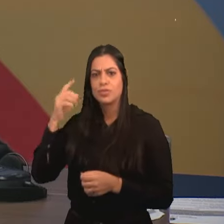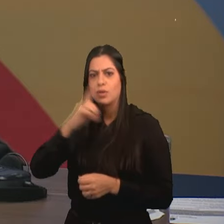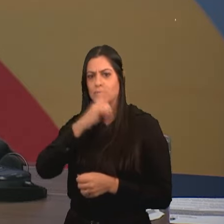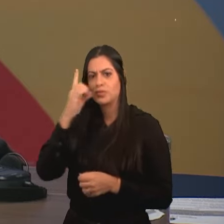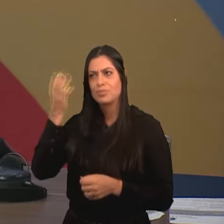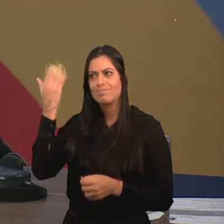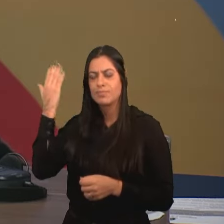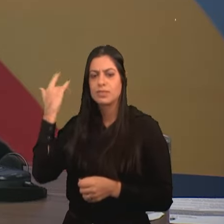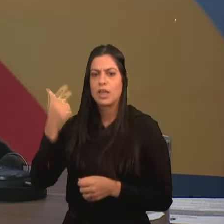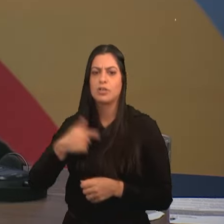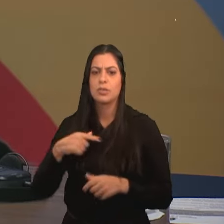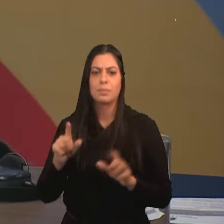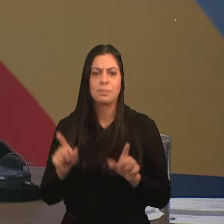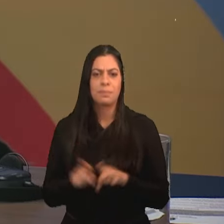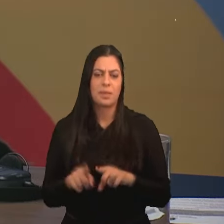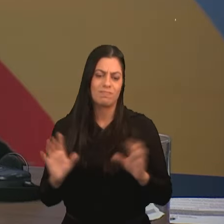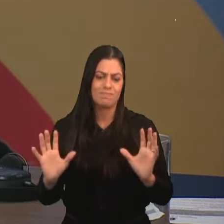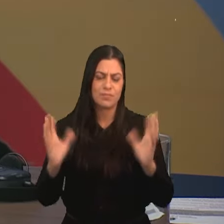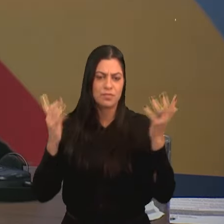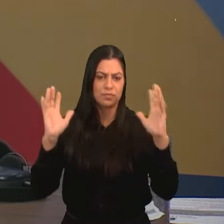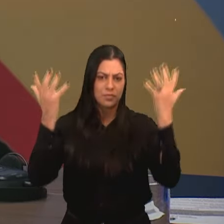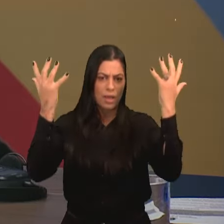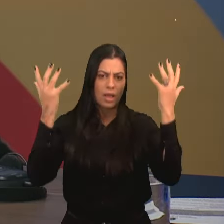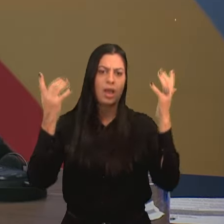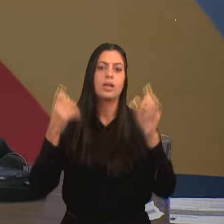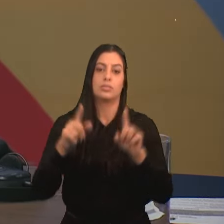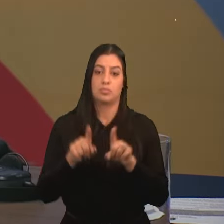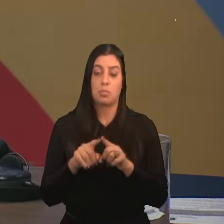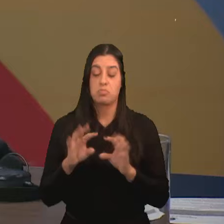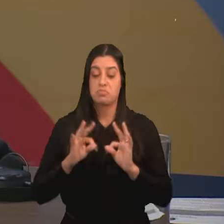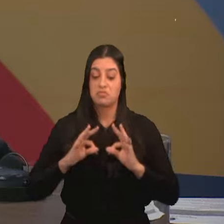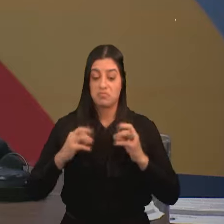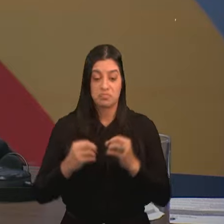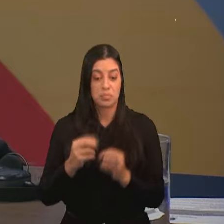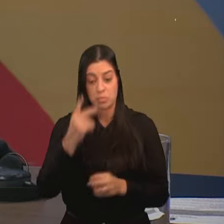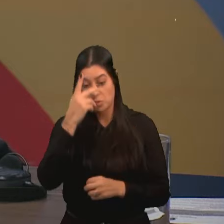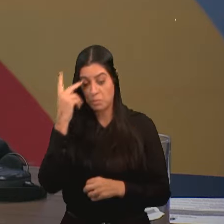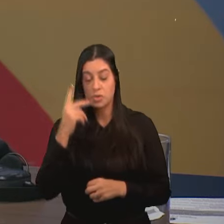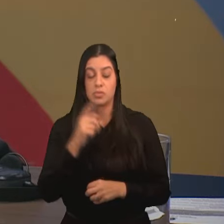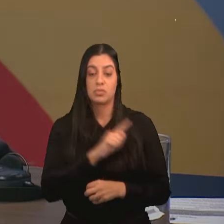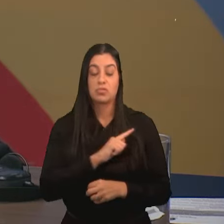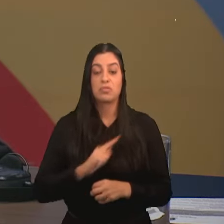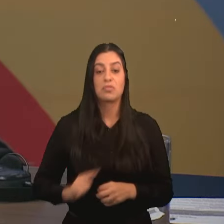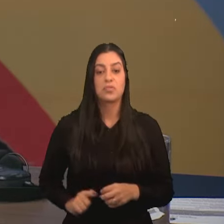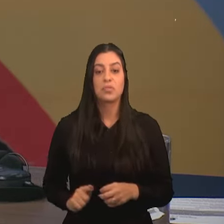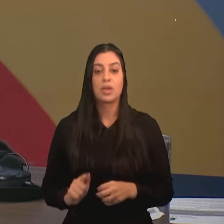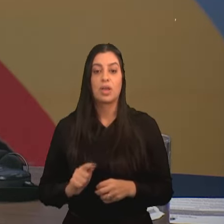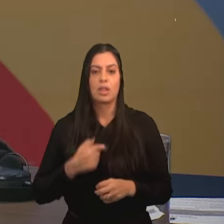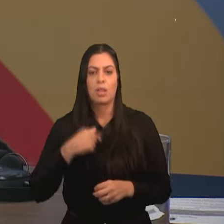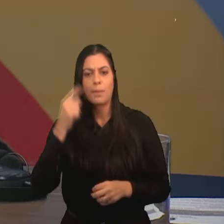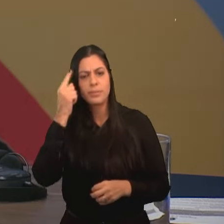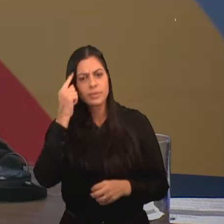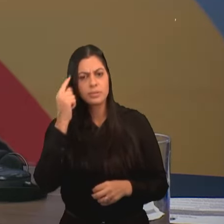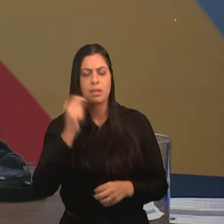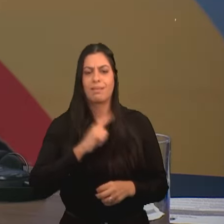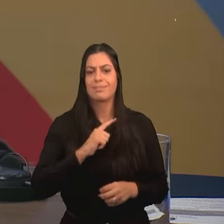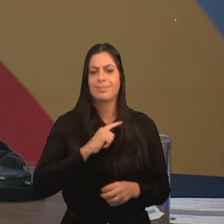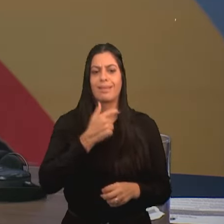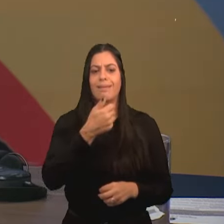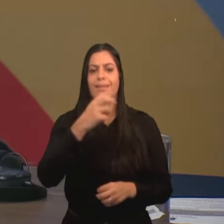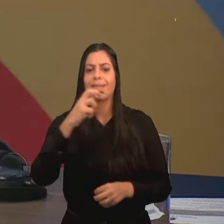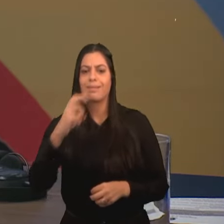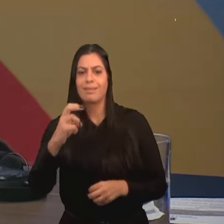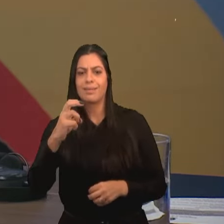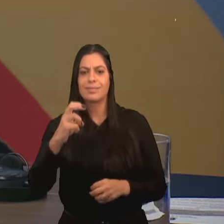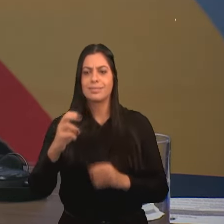Yo estuve en algunos otros eventos con varias otras personas del gobierno y yo me di cuenta que hay por lo